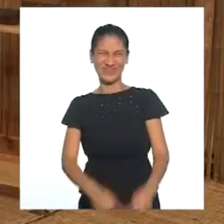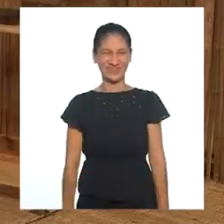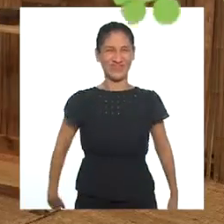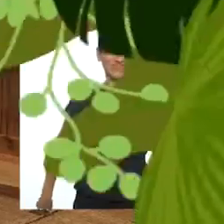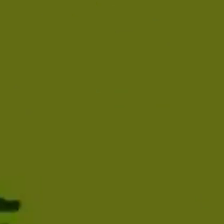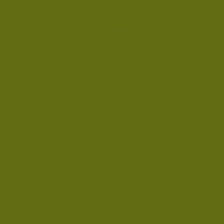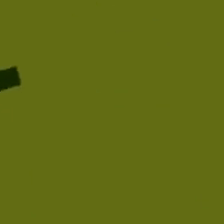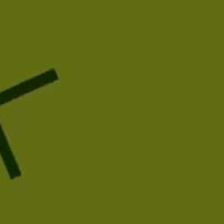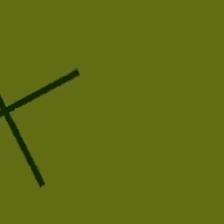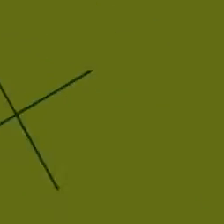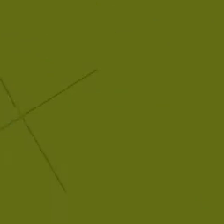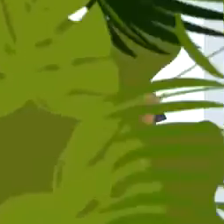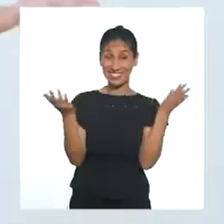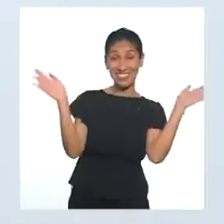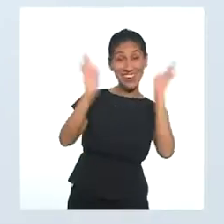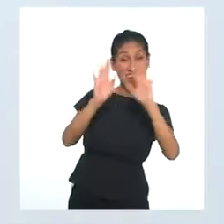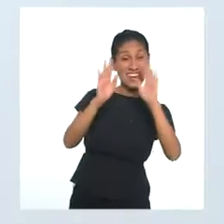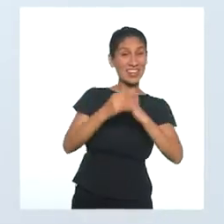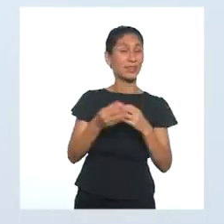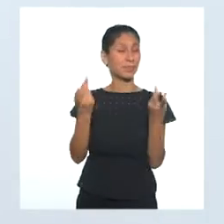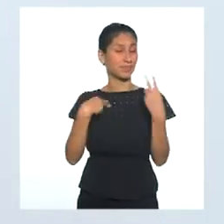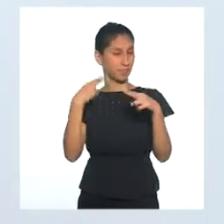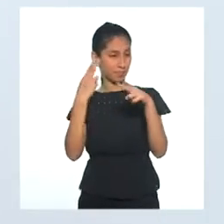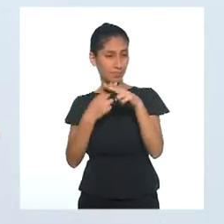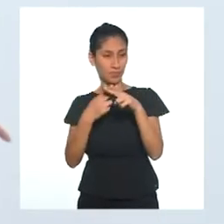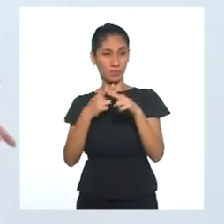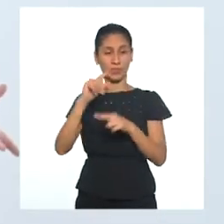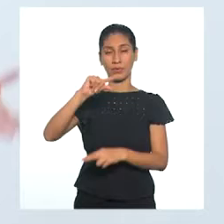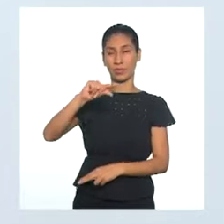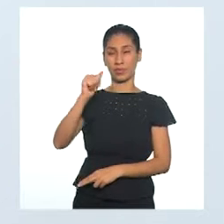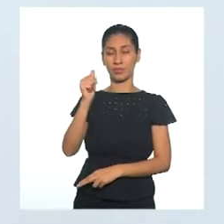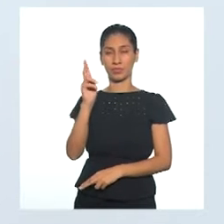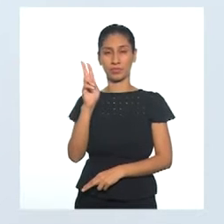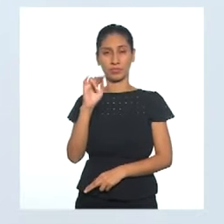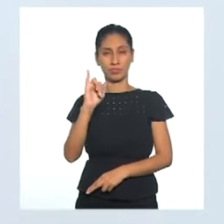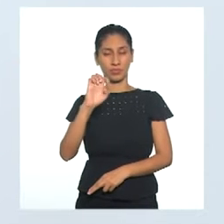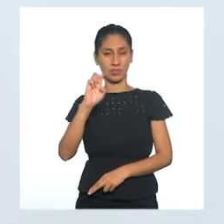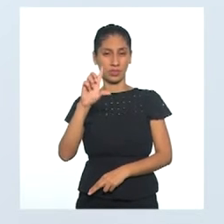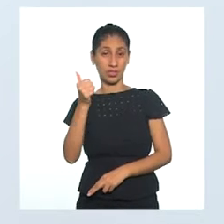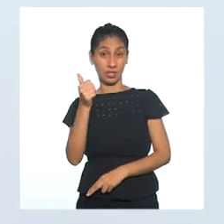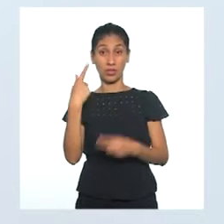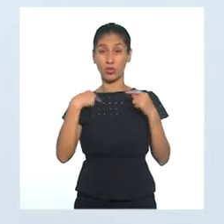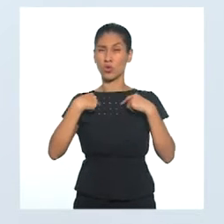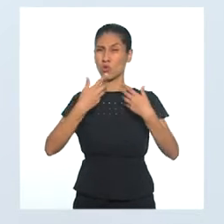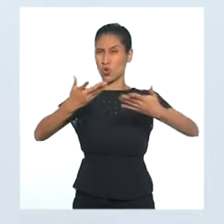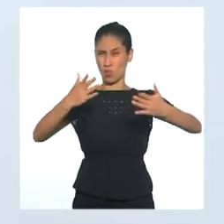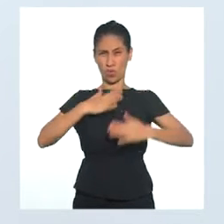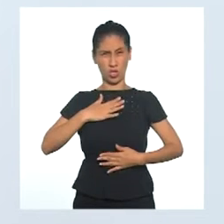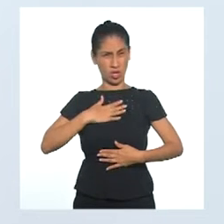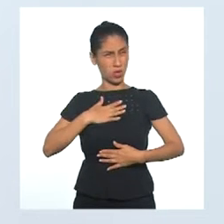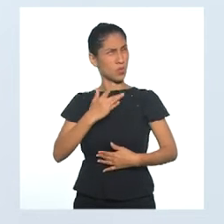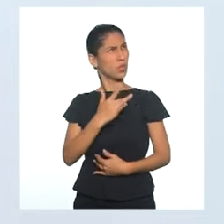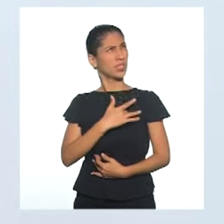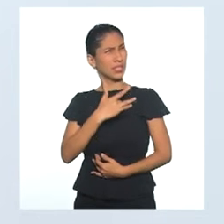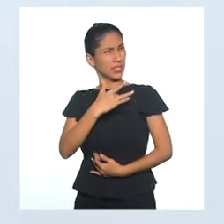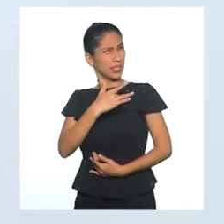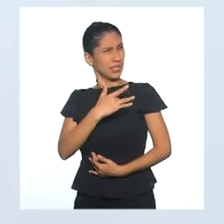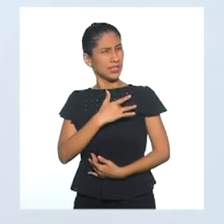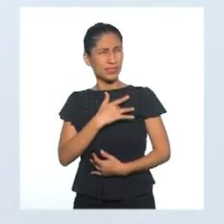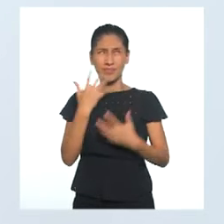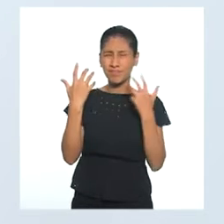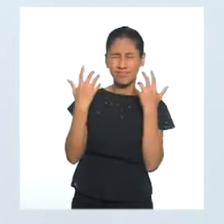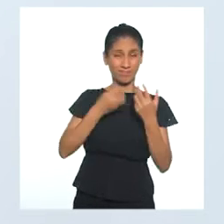¡Comencemos! Hola, ¿qué tal? Mi nombre es Gabriela Flores y hoy vamos a mover cosas desde nuestras emociones